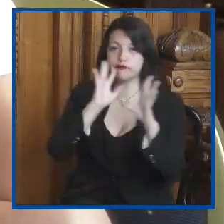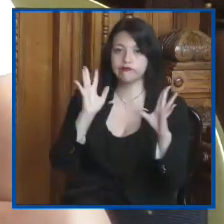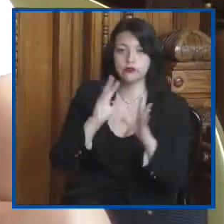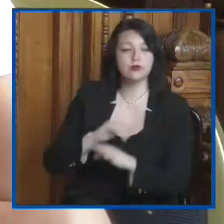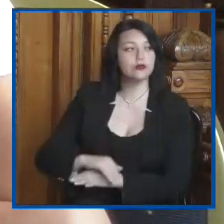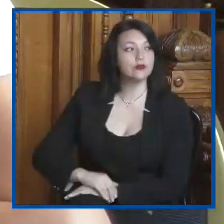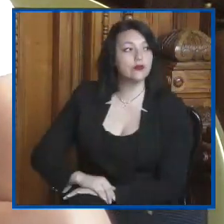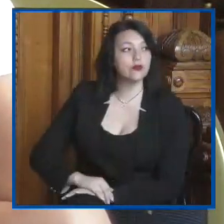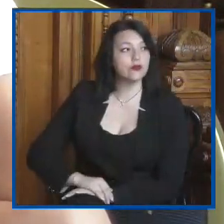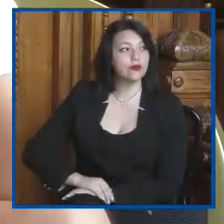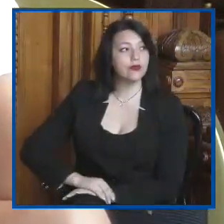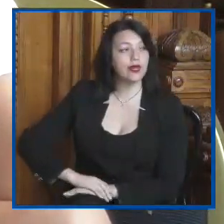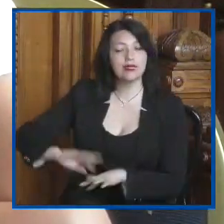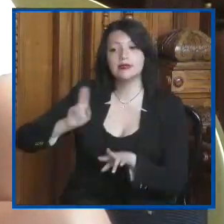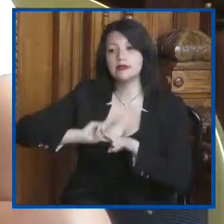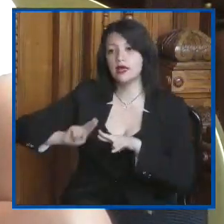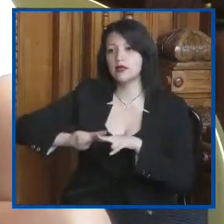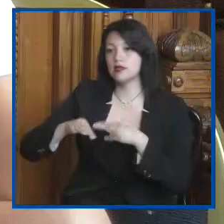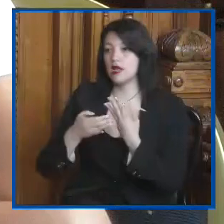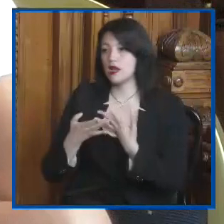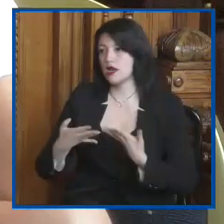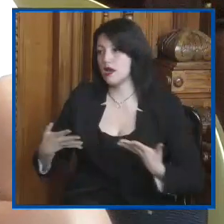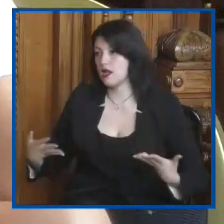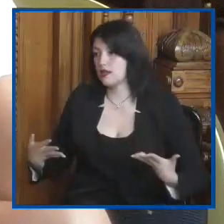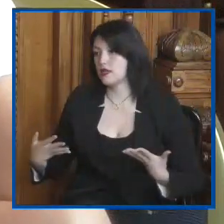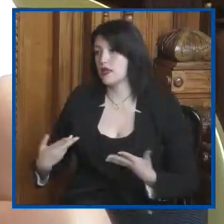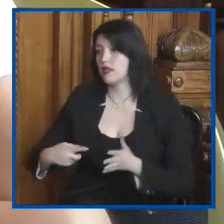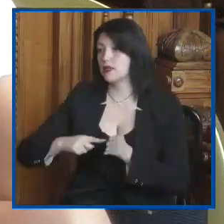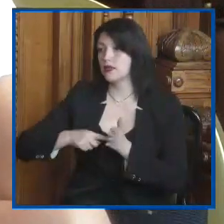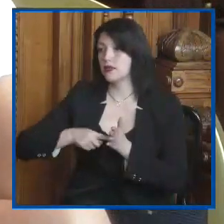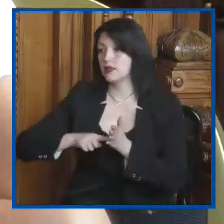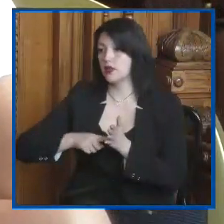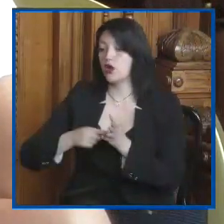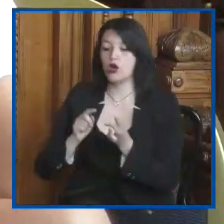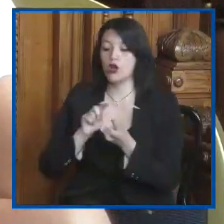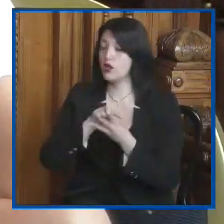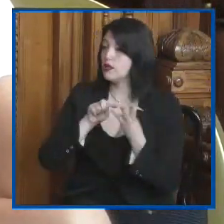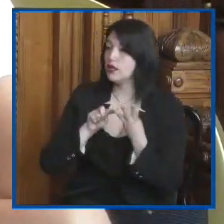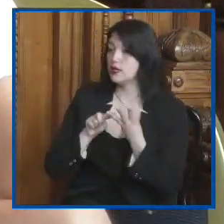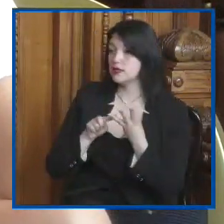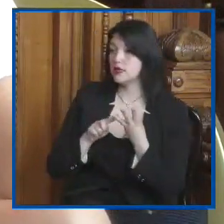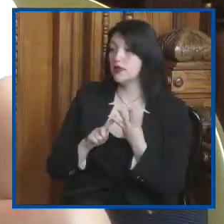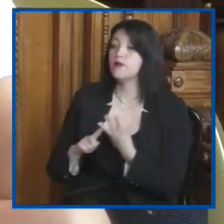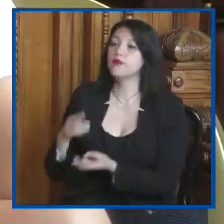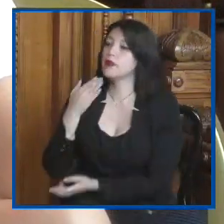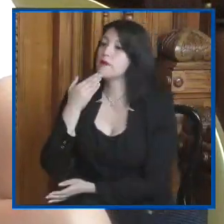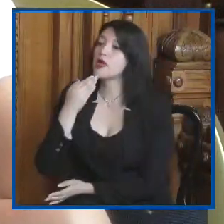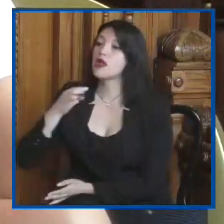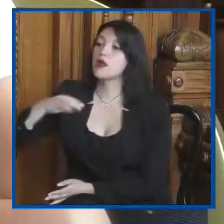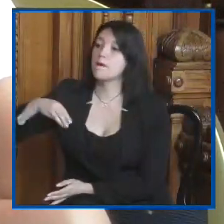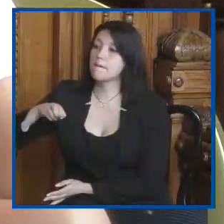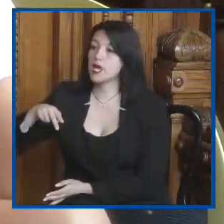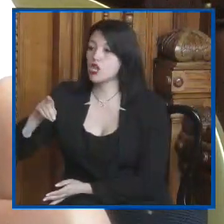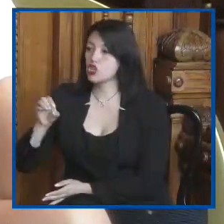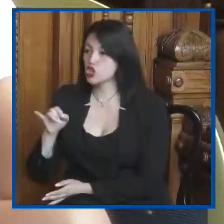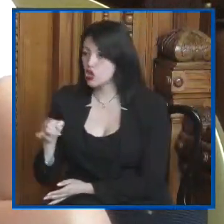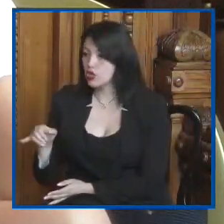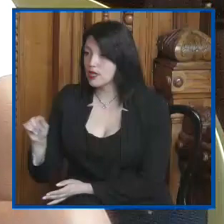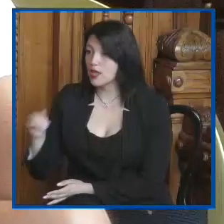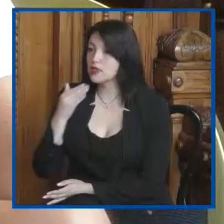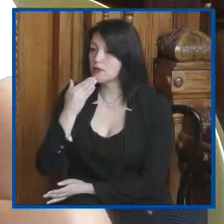Entonces se hace un trabajo desde la red de la Ciudad de Buenos Aires con los tres poderes. Desde en Mendoza también hay una red de lenguaje